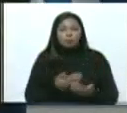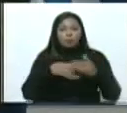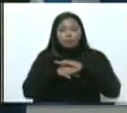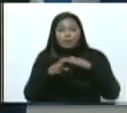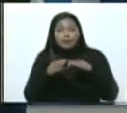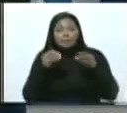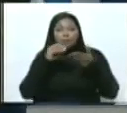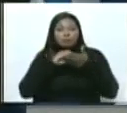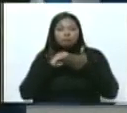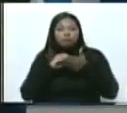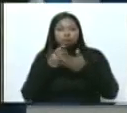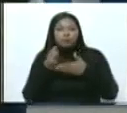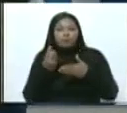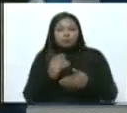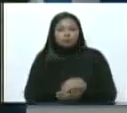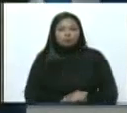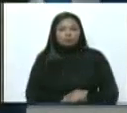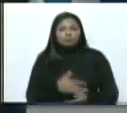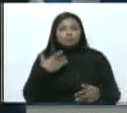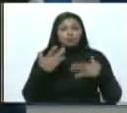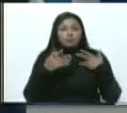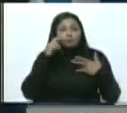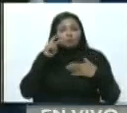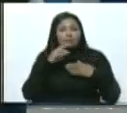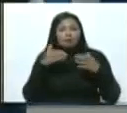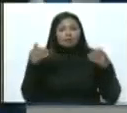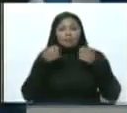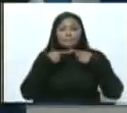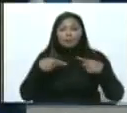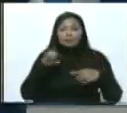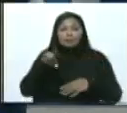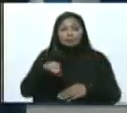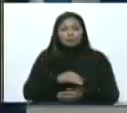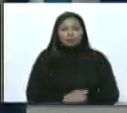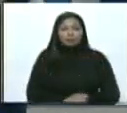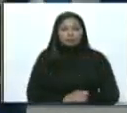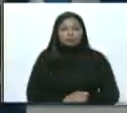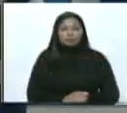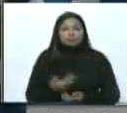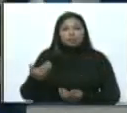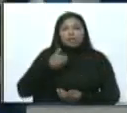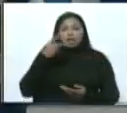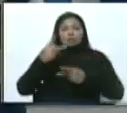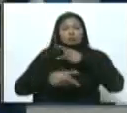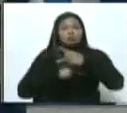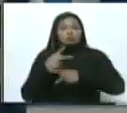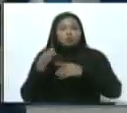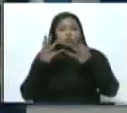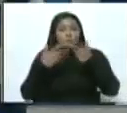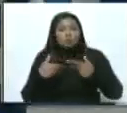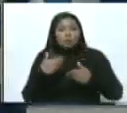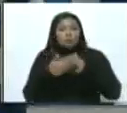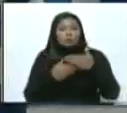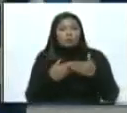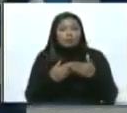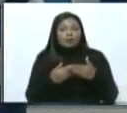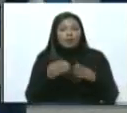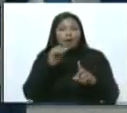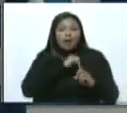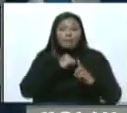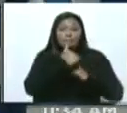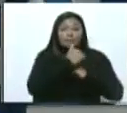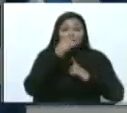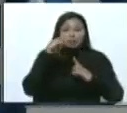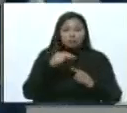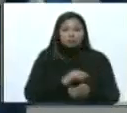su instalación, actividad delictiva que produce grandes pérdidas al Estado, daños a la producción industrial y al medio ambiente.